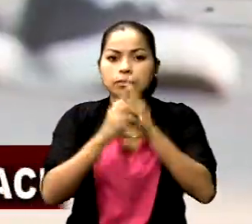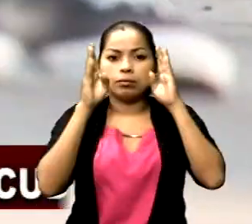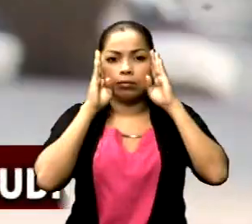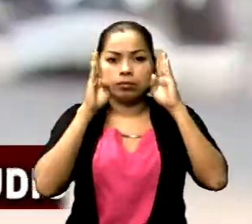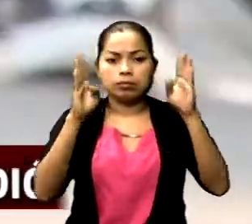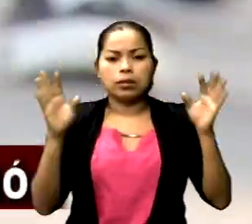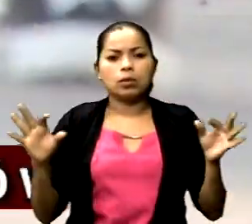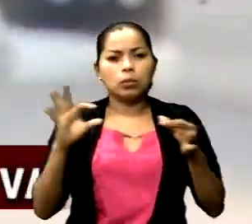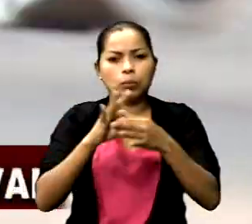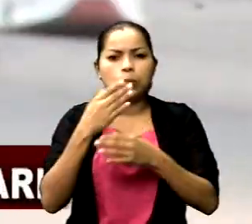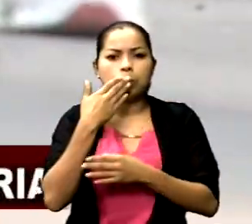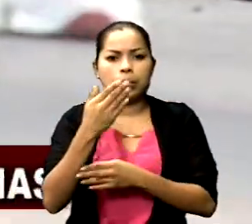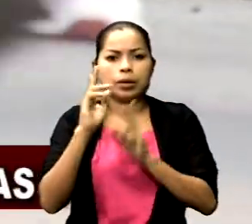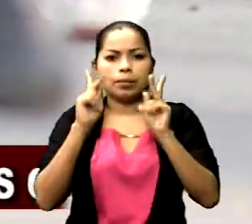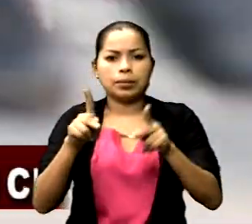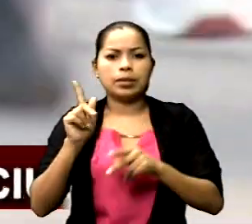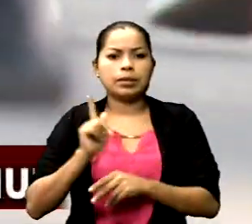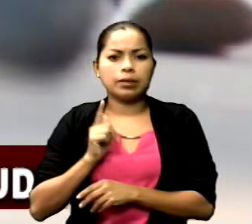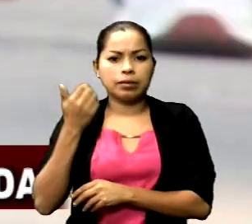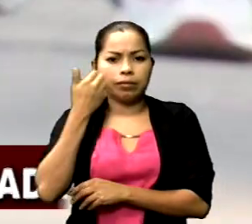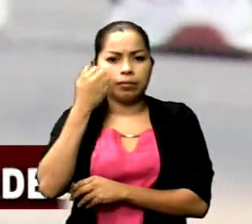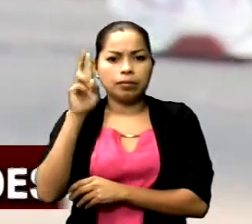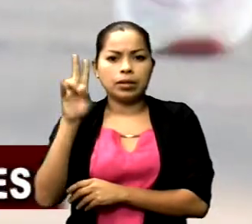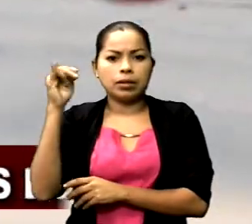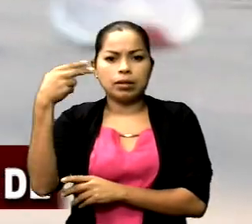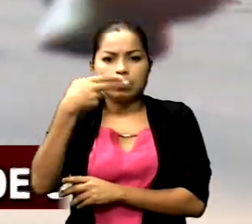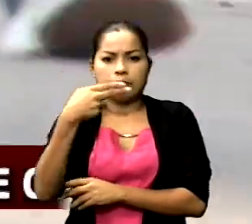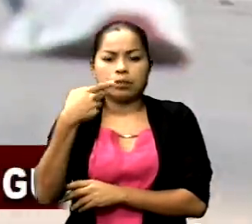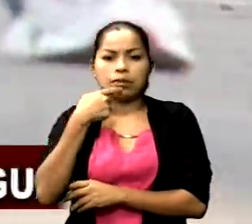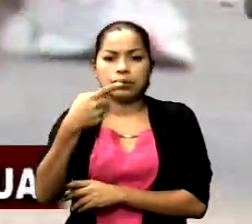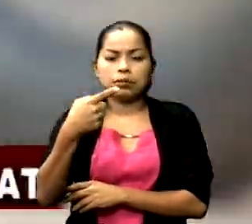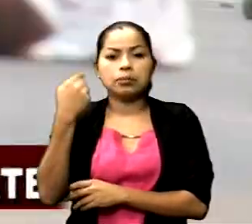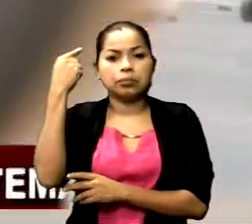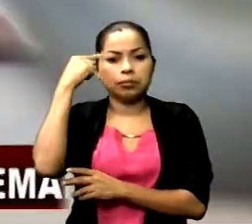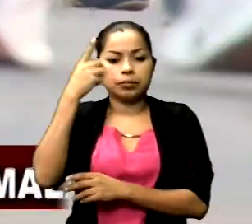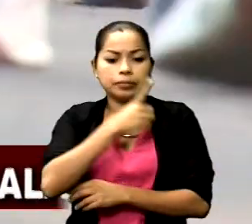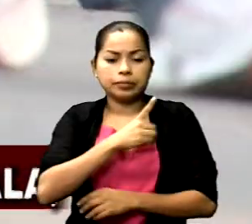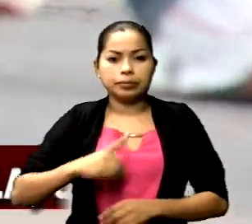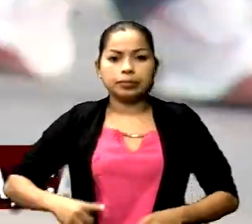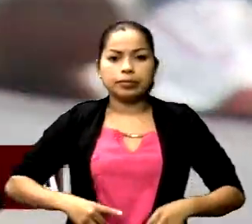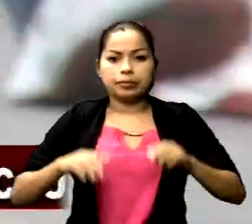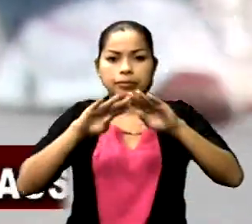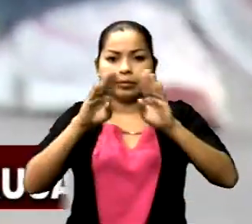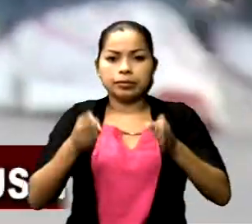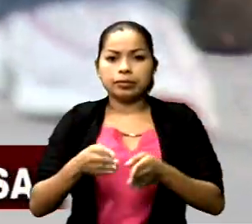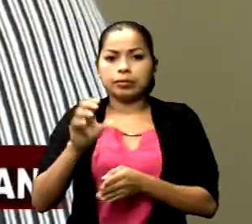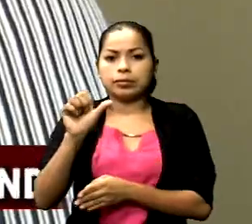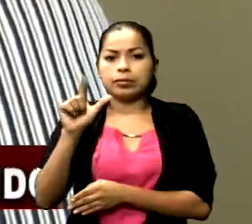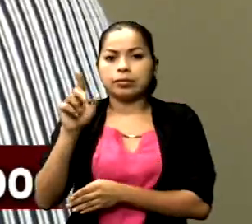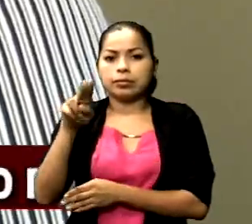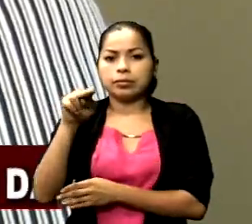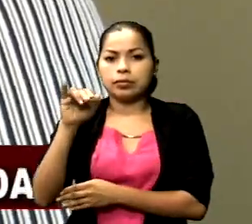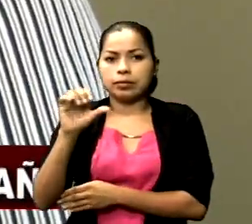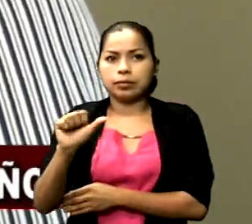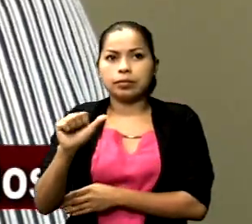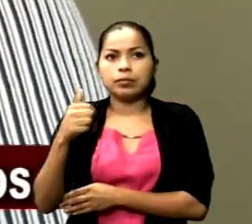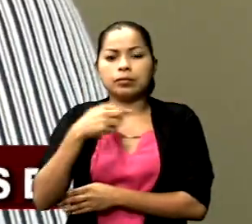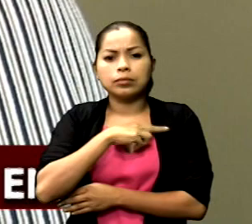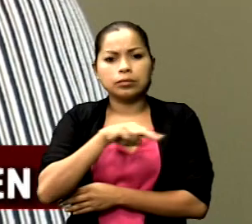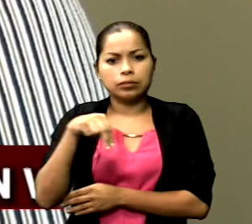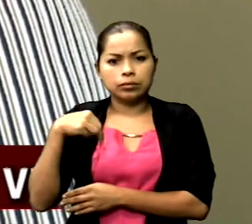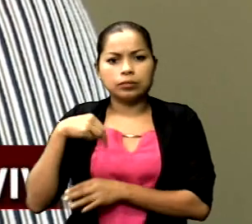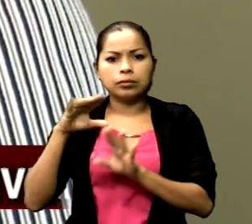atención integral para los pacientes con VIH, según consideró la diputada Arlene Alonso. Nosotros hemos